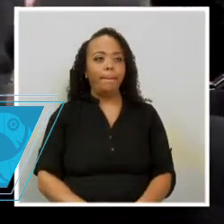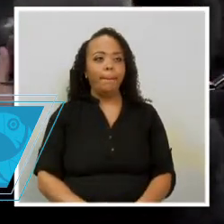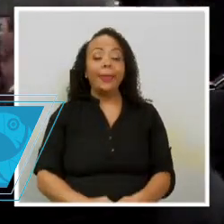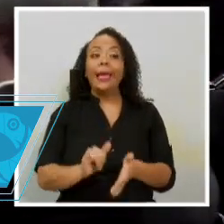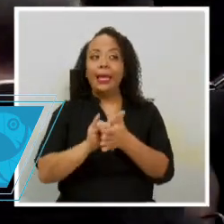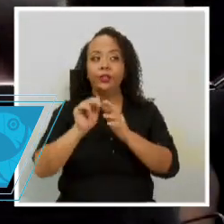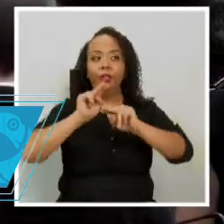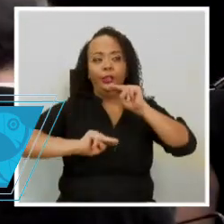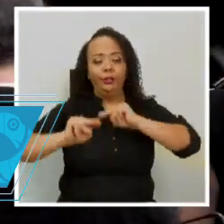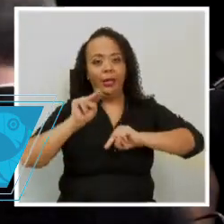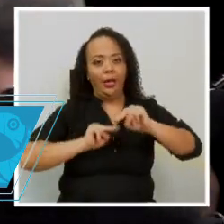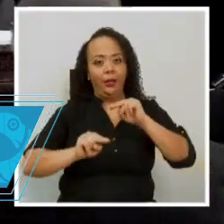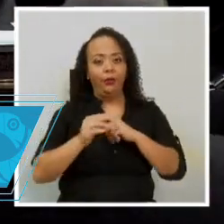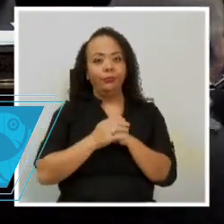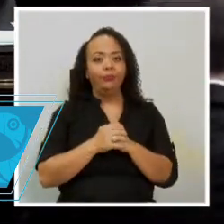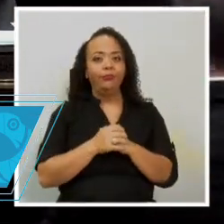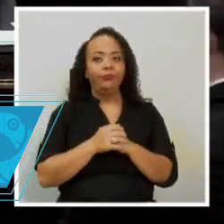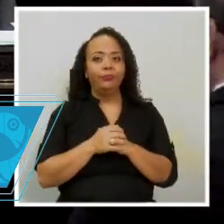se estaba negociando